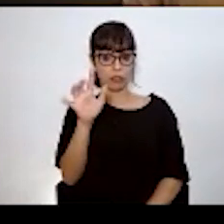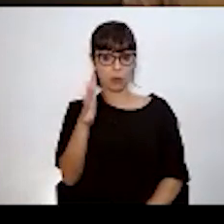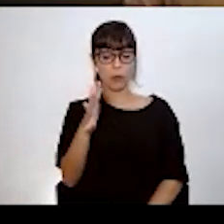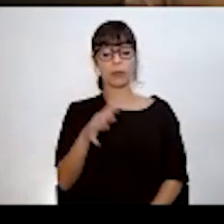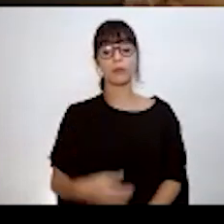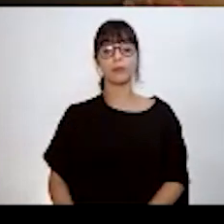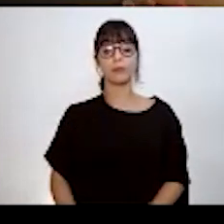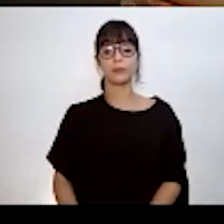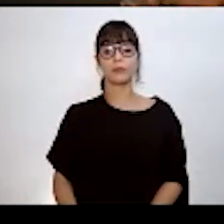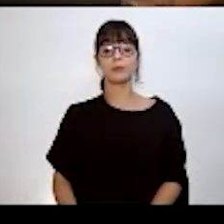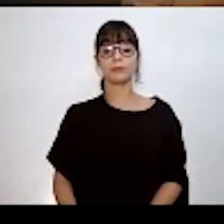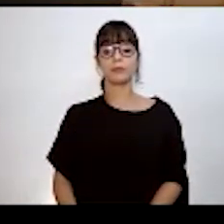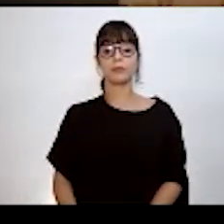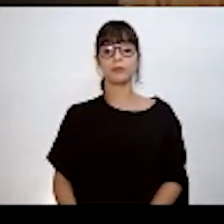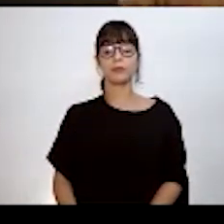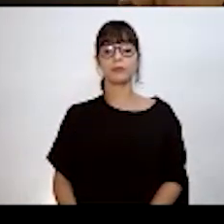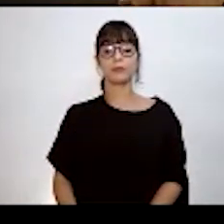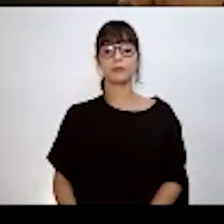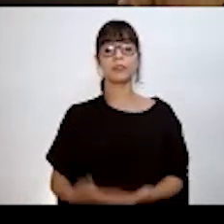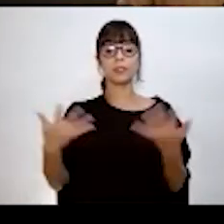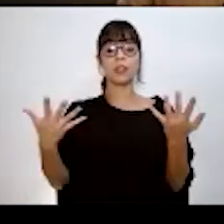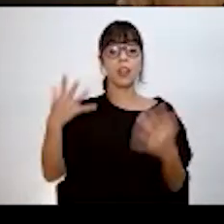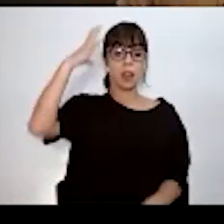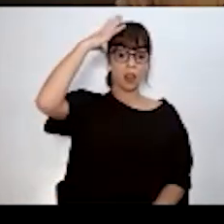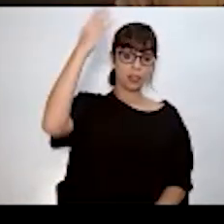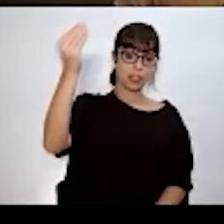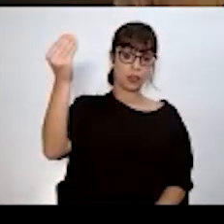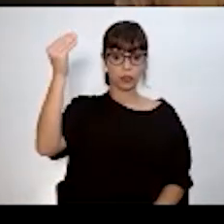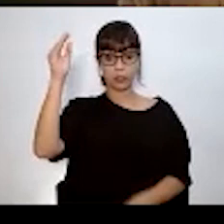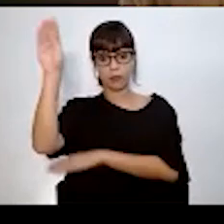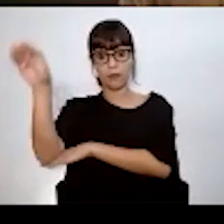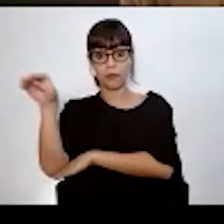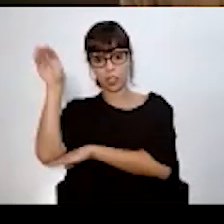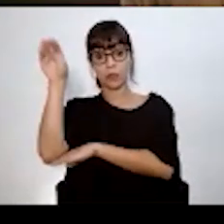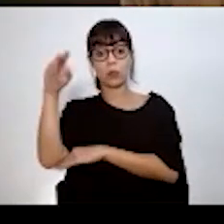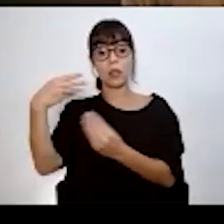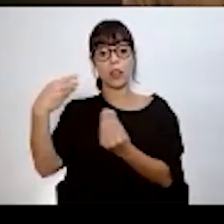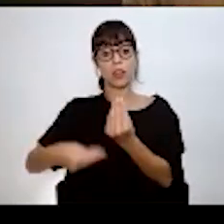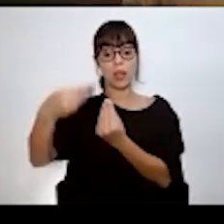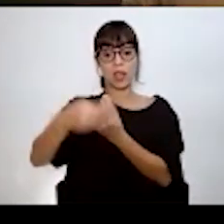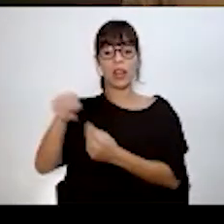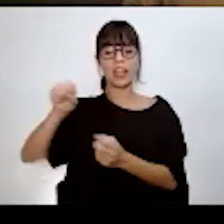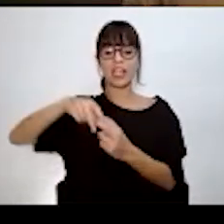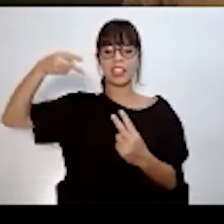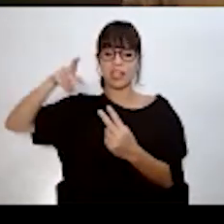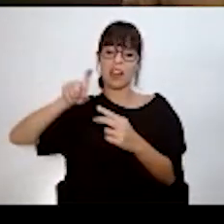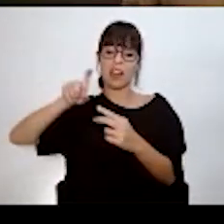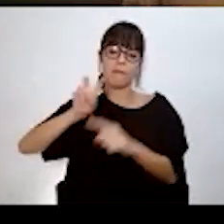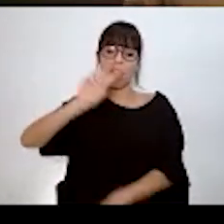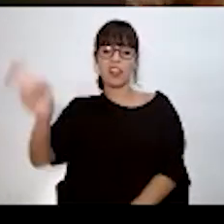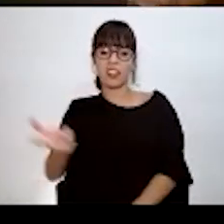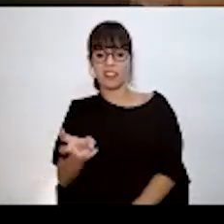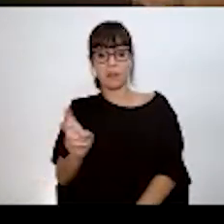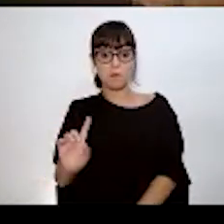¿no? Con lo cual, Lanzarote, Fuerteventura y Gran Canaria, que son los que tienen mayor diversidad genética, quizás estén reflejando